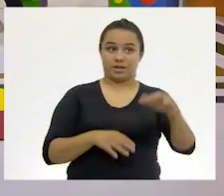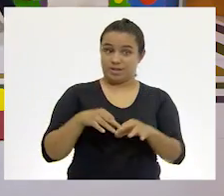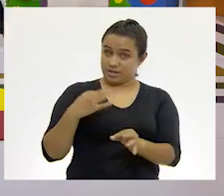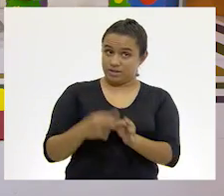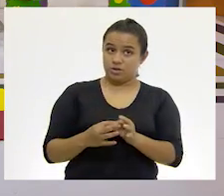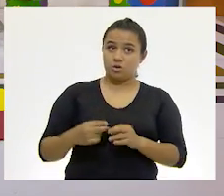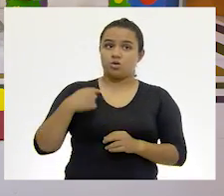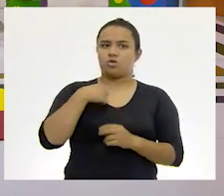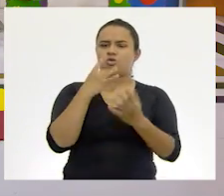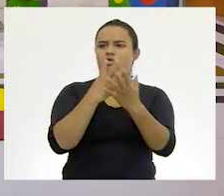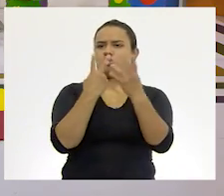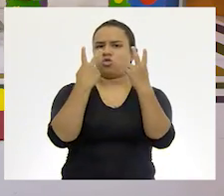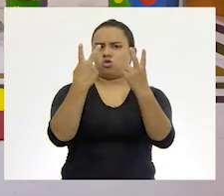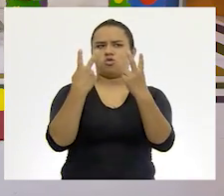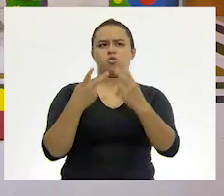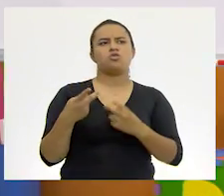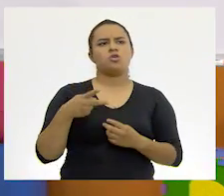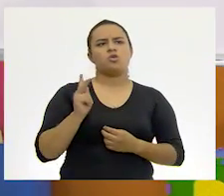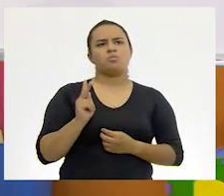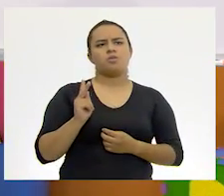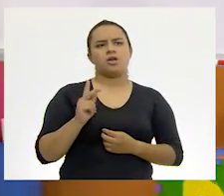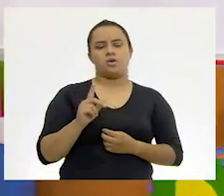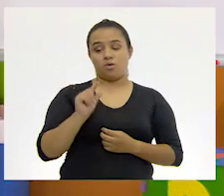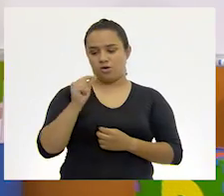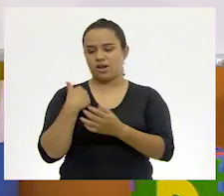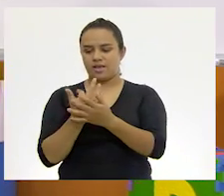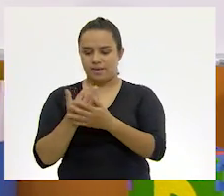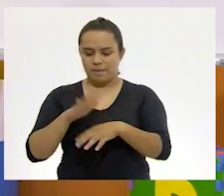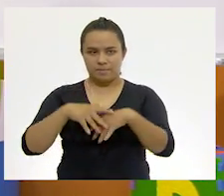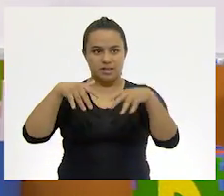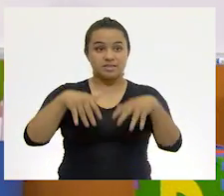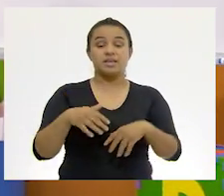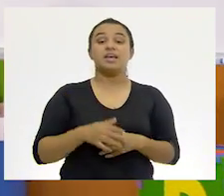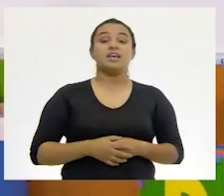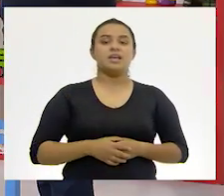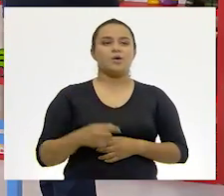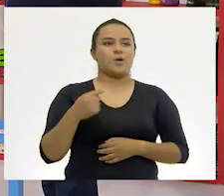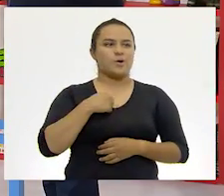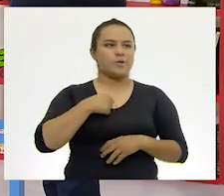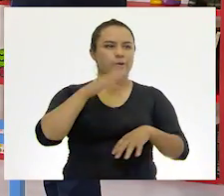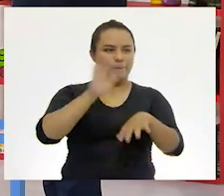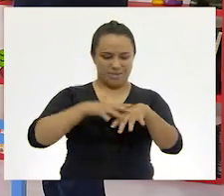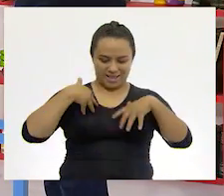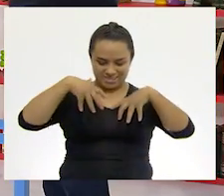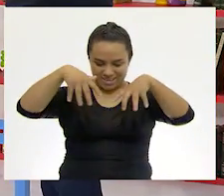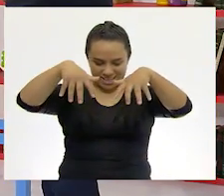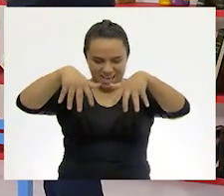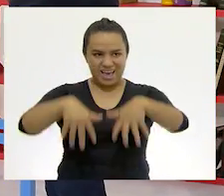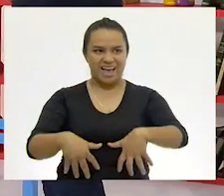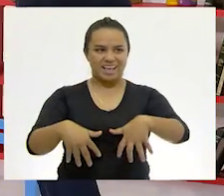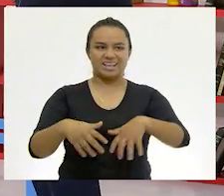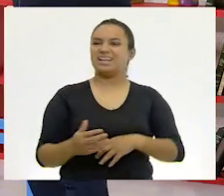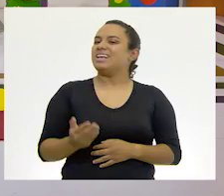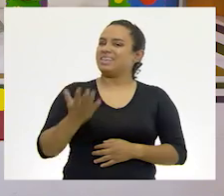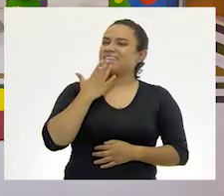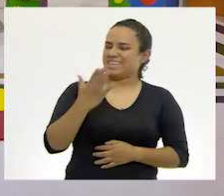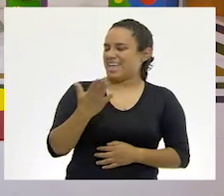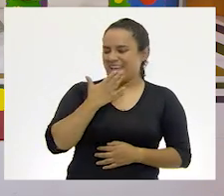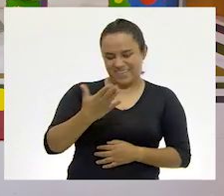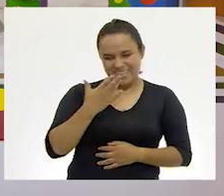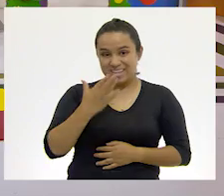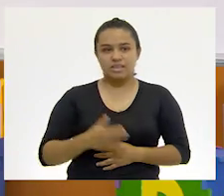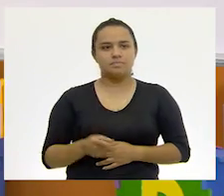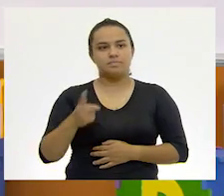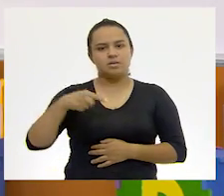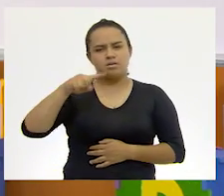Yo nada más tomé dos deditos, pero al rato paso y me mojo otros dedos. Yo fui un poco más atascado. Está muy bien. Bueno,